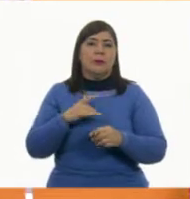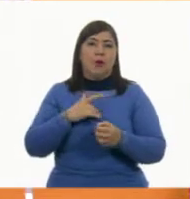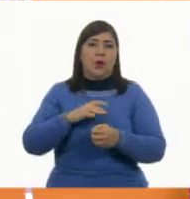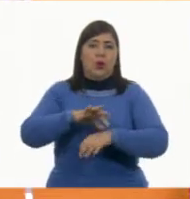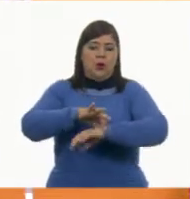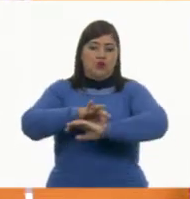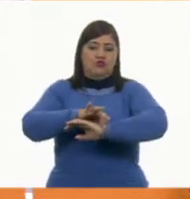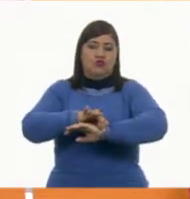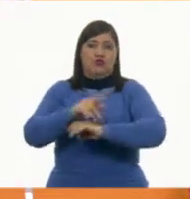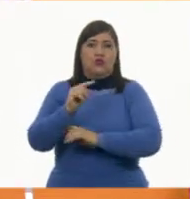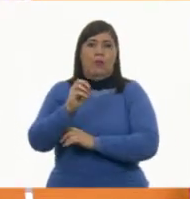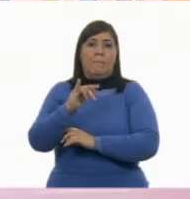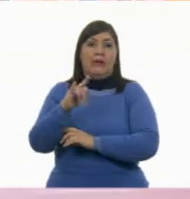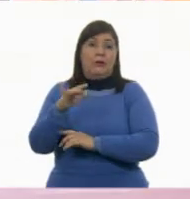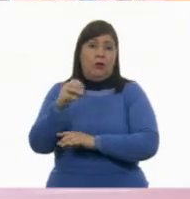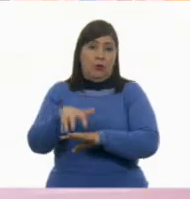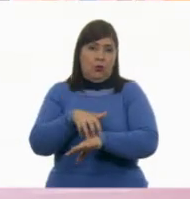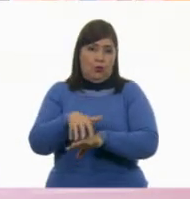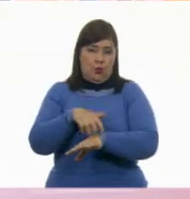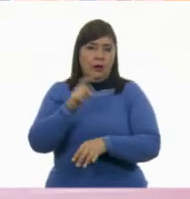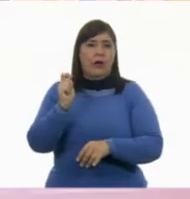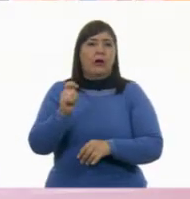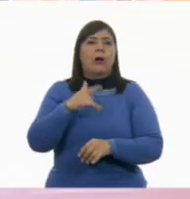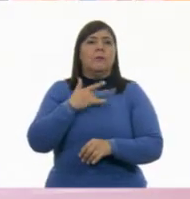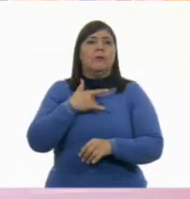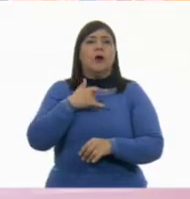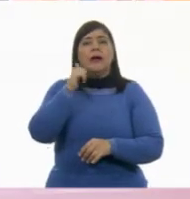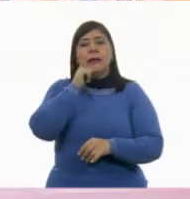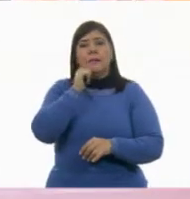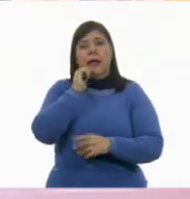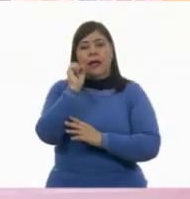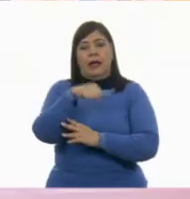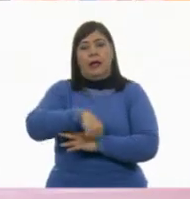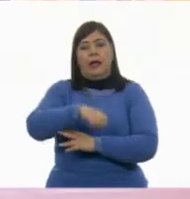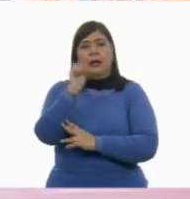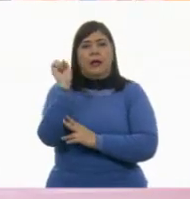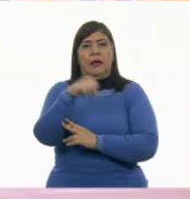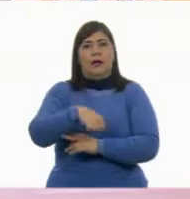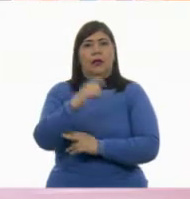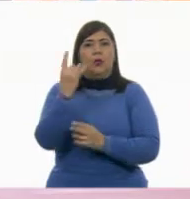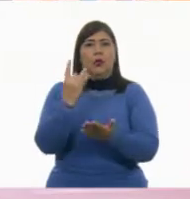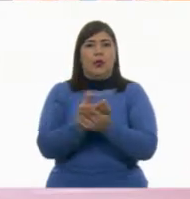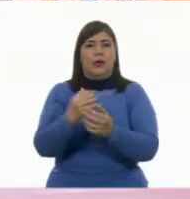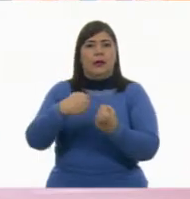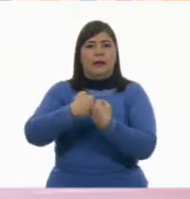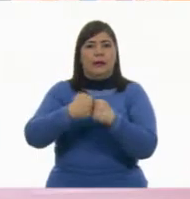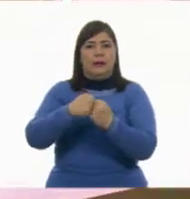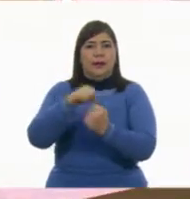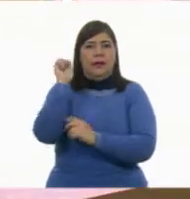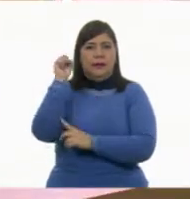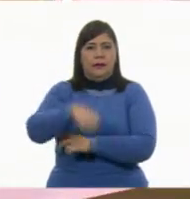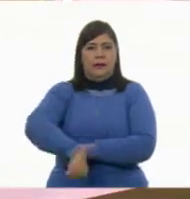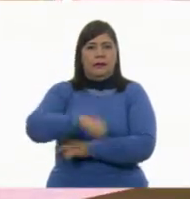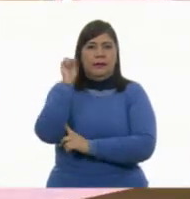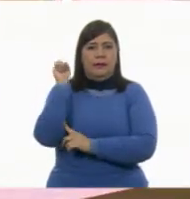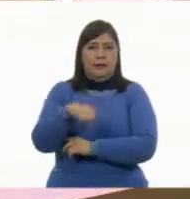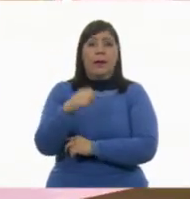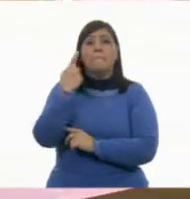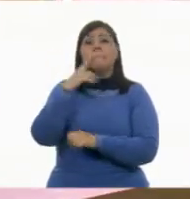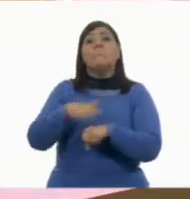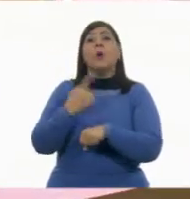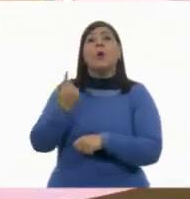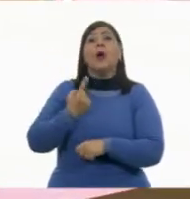tobillos, porque en mi rodilla solamente se mueve adelante, se extiende y se flexiona, porque yo no puedo hacer que la